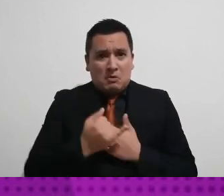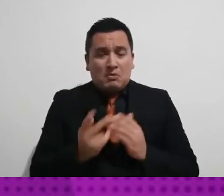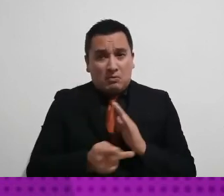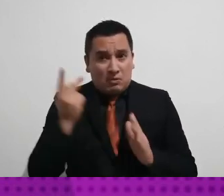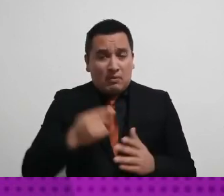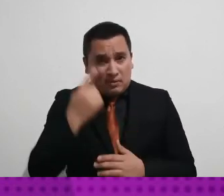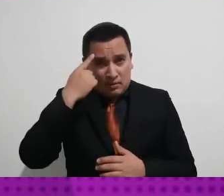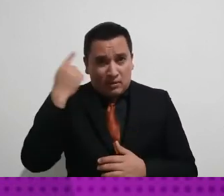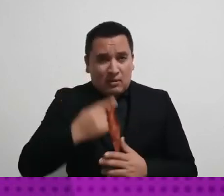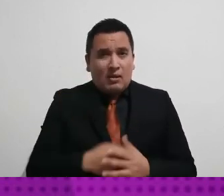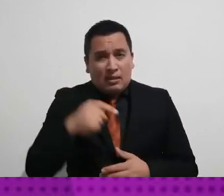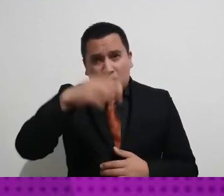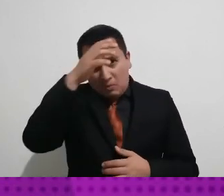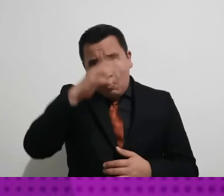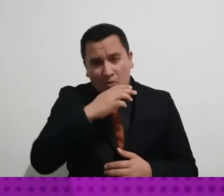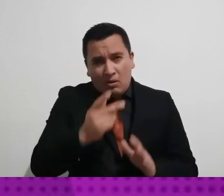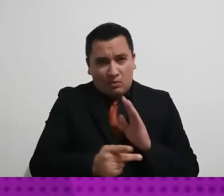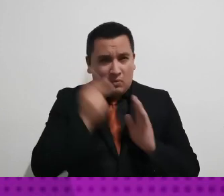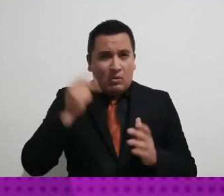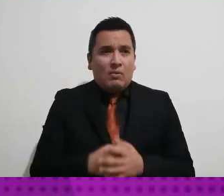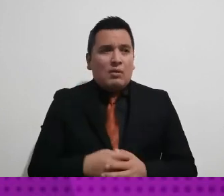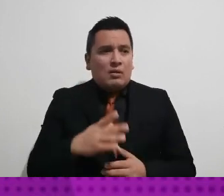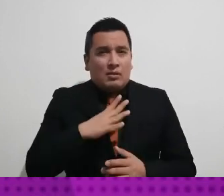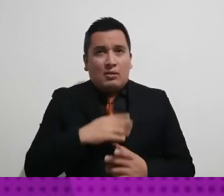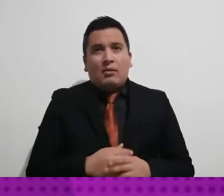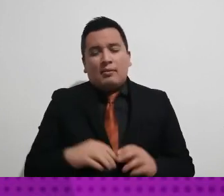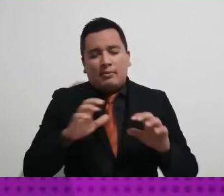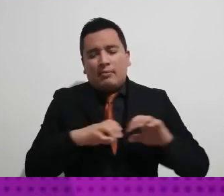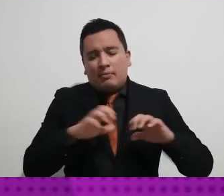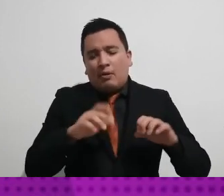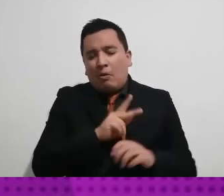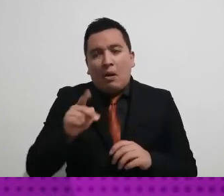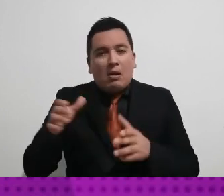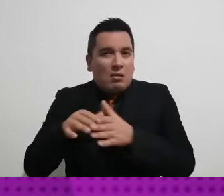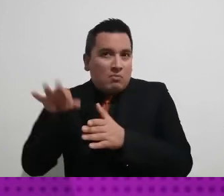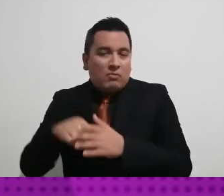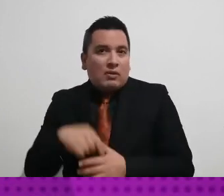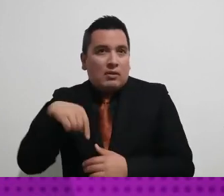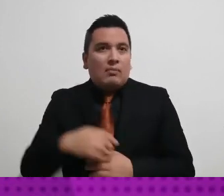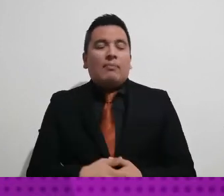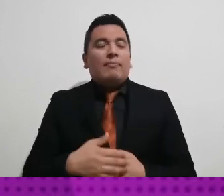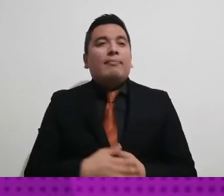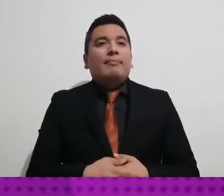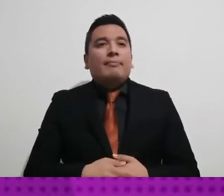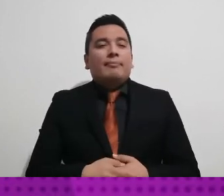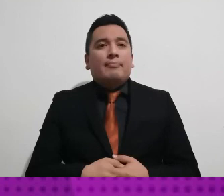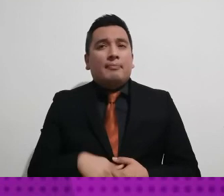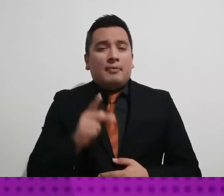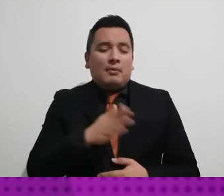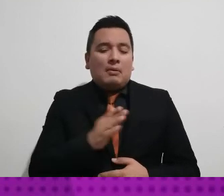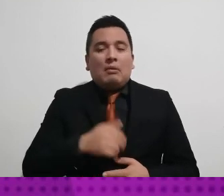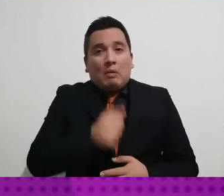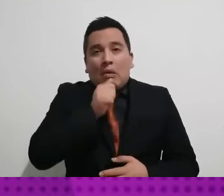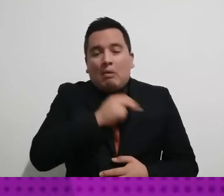un proyecto de nueva cuenta para que en Coahuila vuelva a haber urnas electrónicas para este proceso